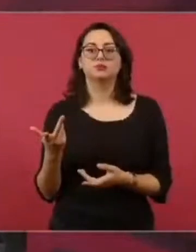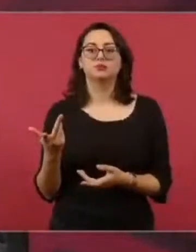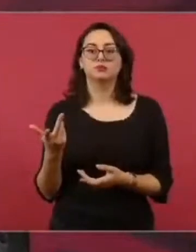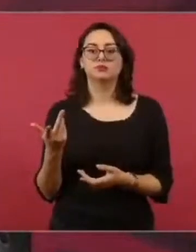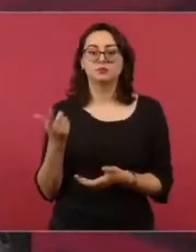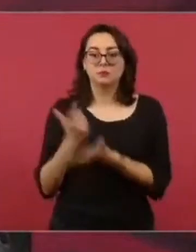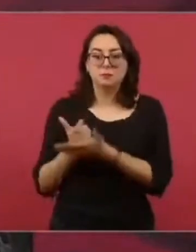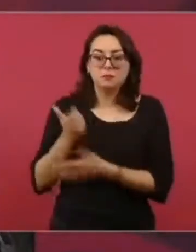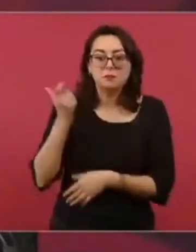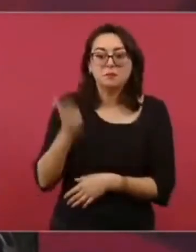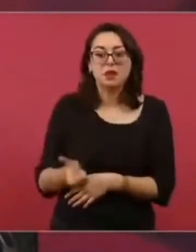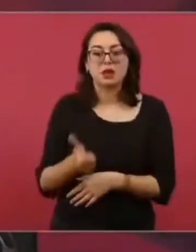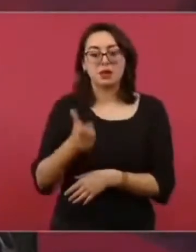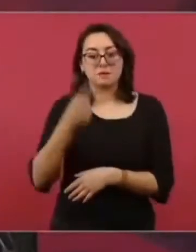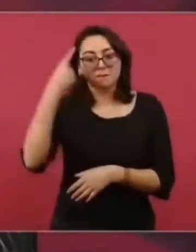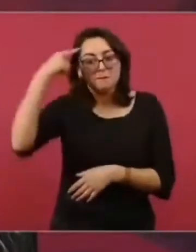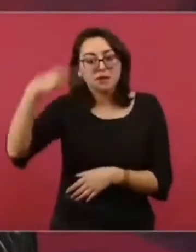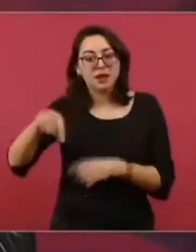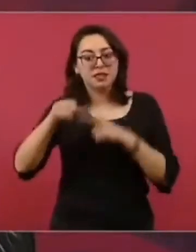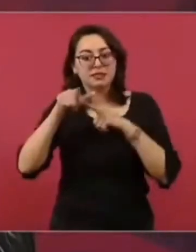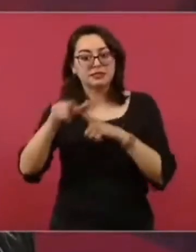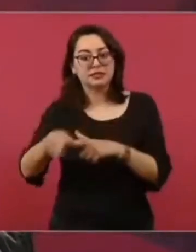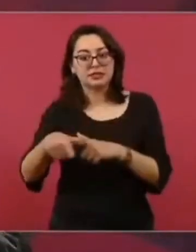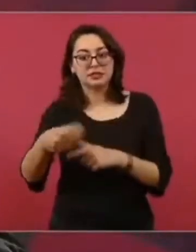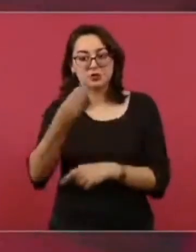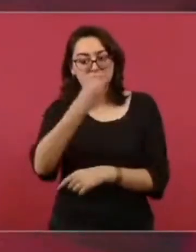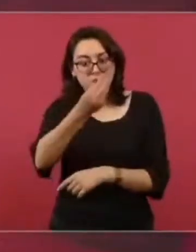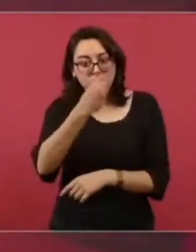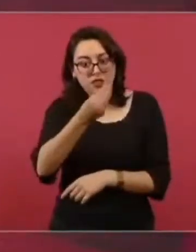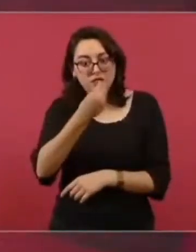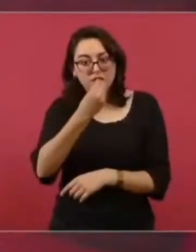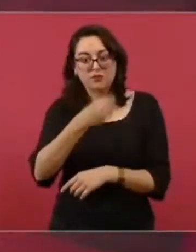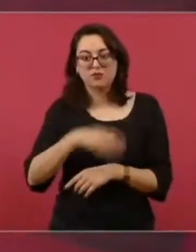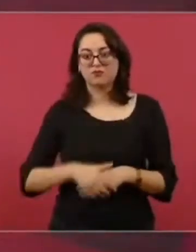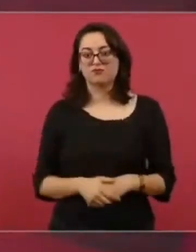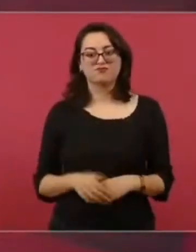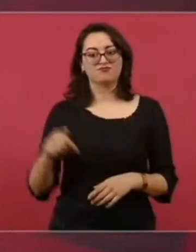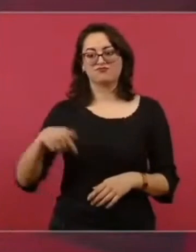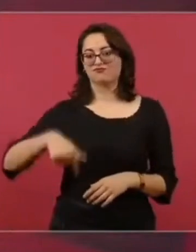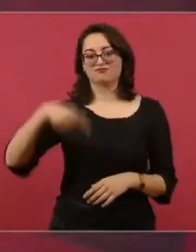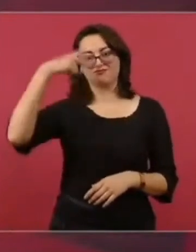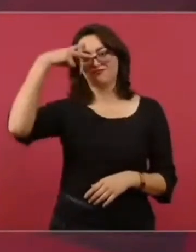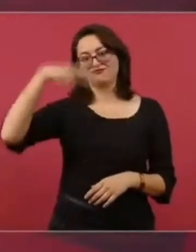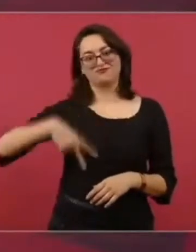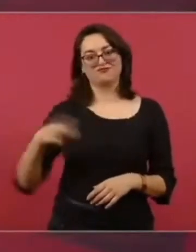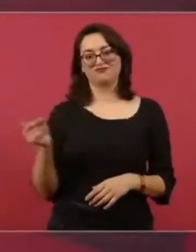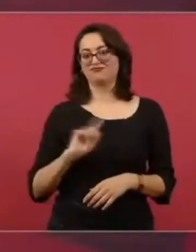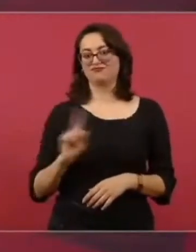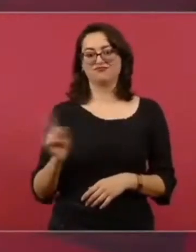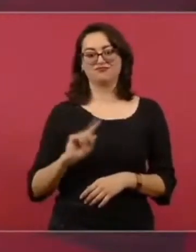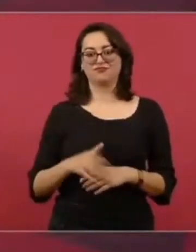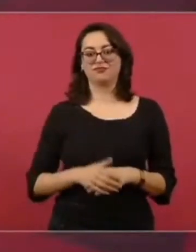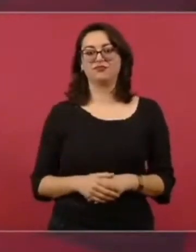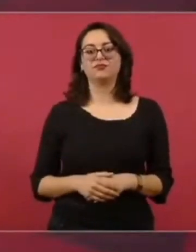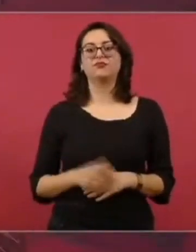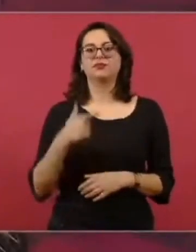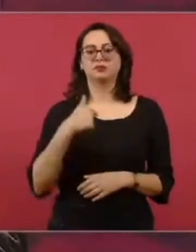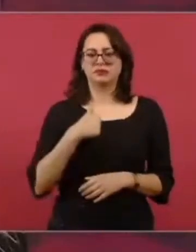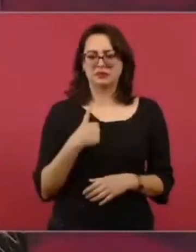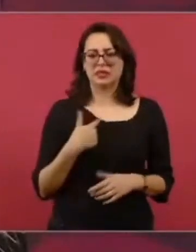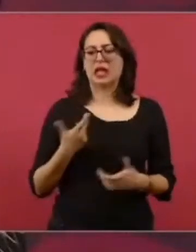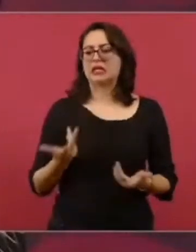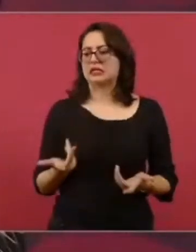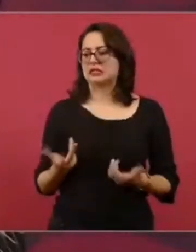que aportar si quieres tener comida. No, aquí se dice, le vamos a echar más agua